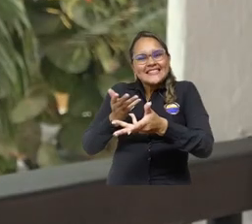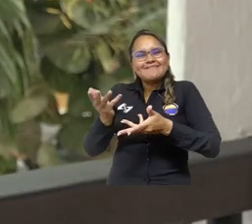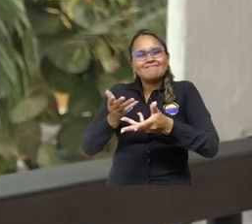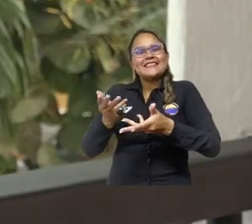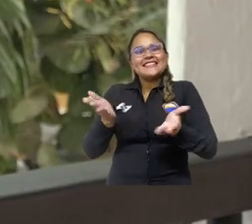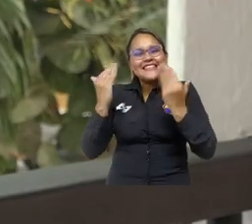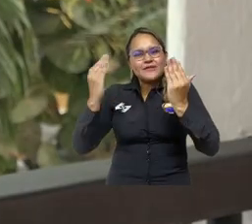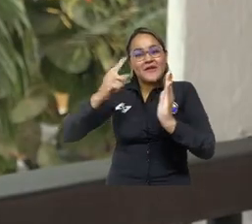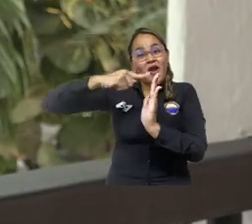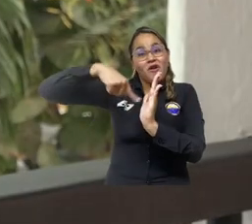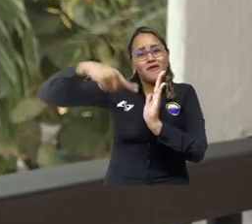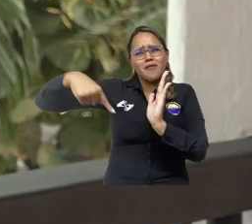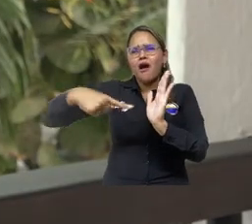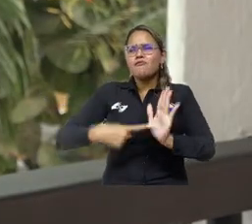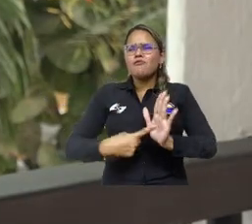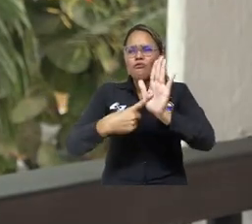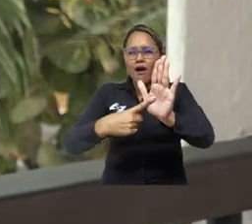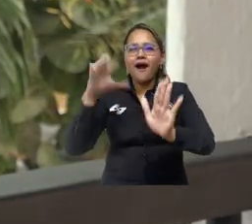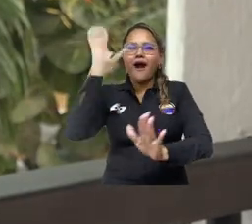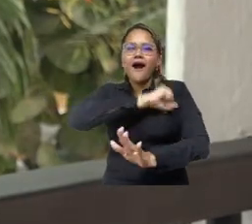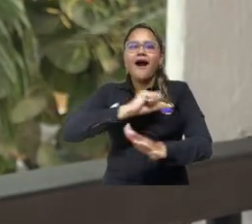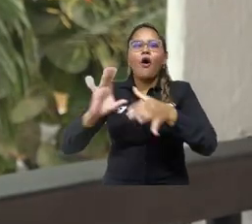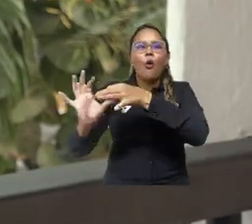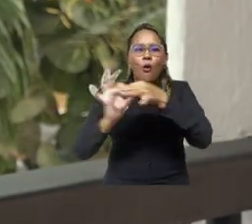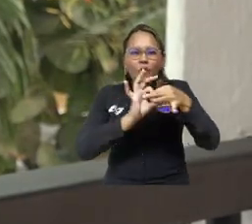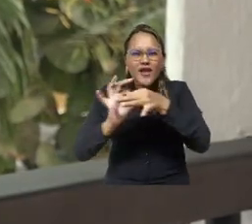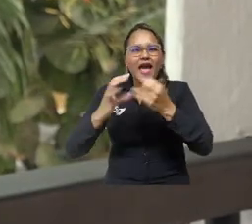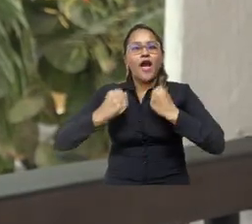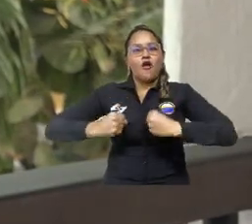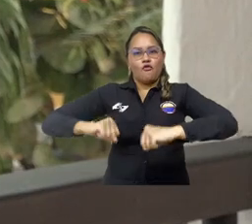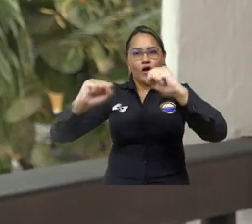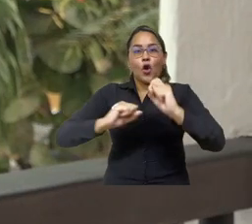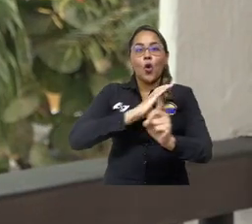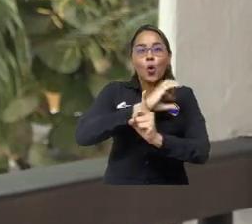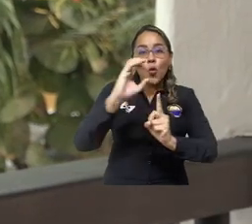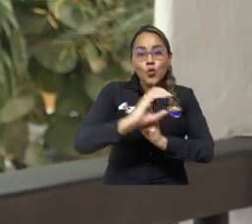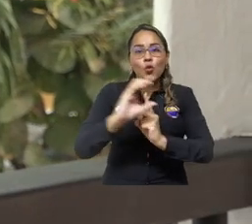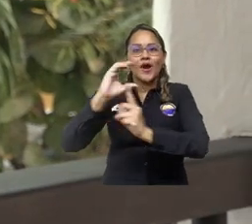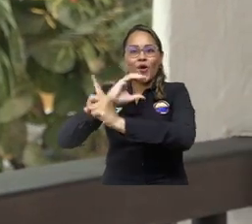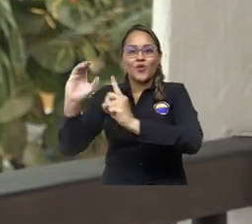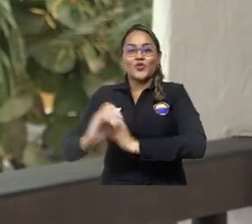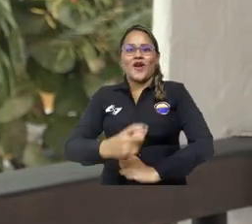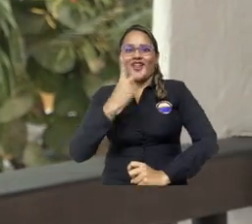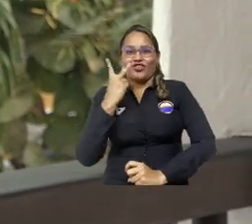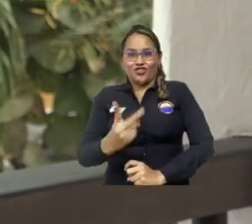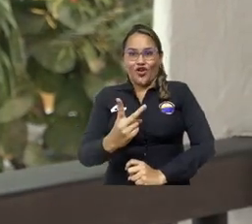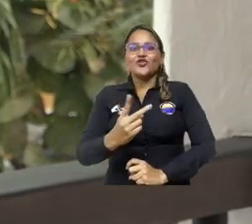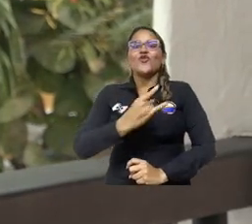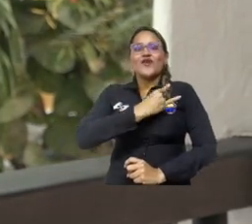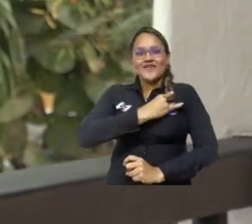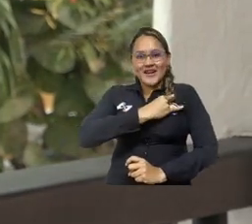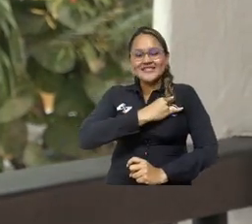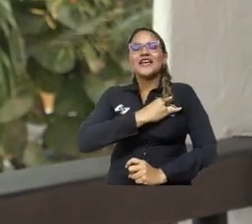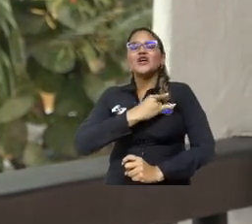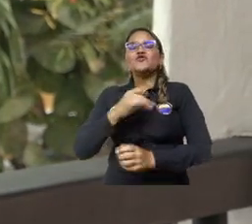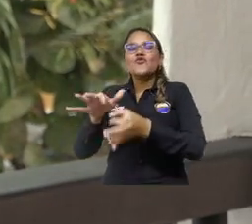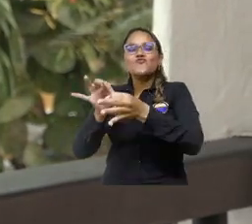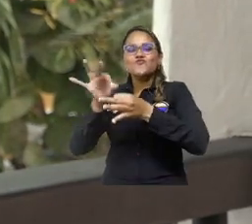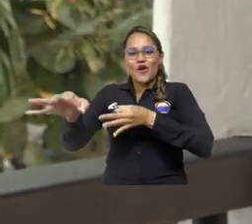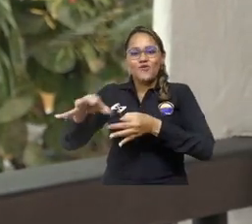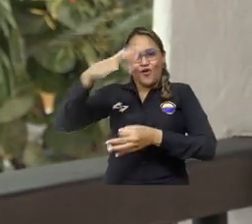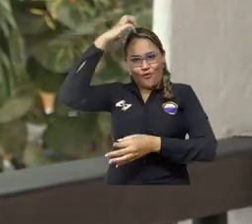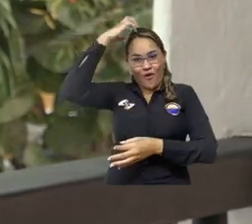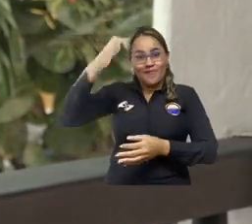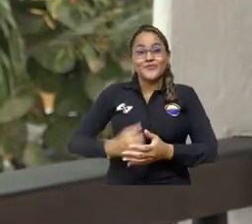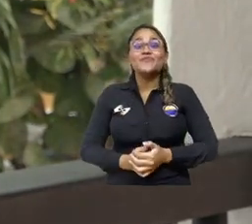Esta firma representa la unidad, el esfuerzo de 2 culturas, la universidad y el